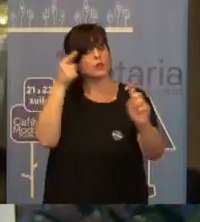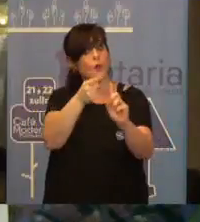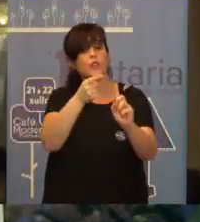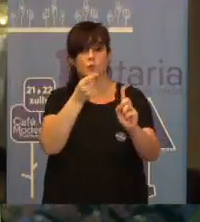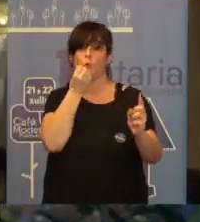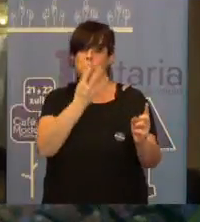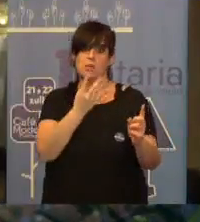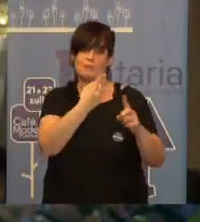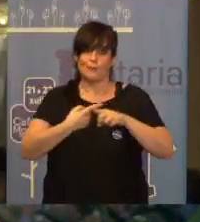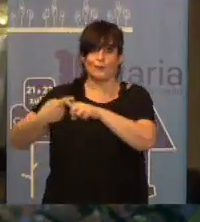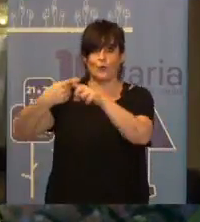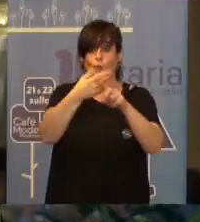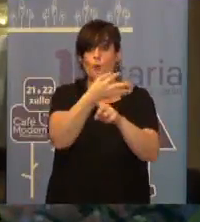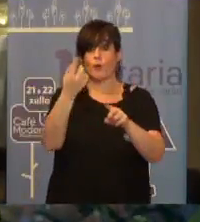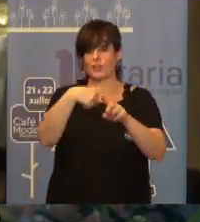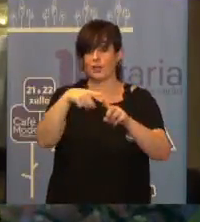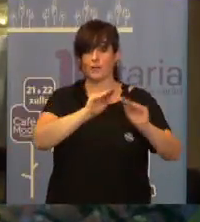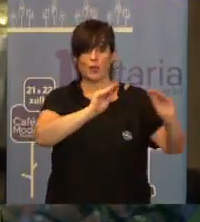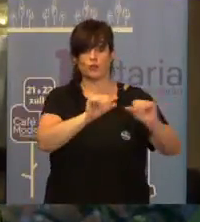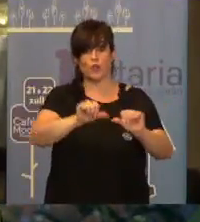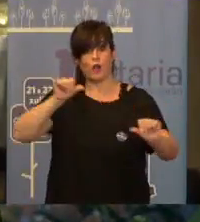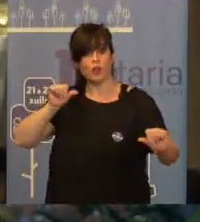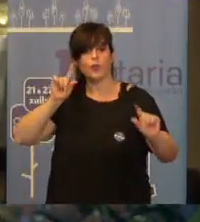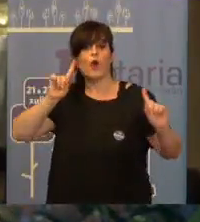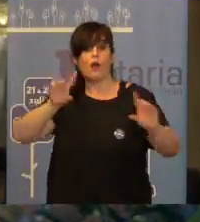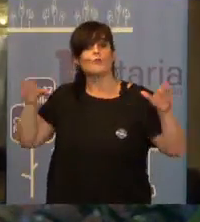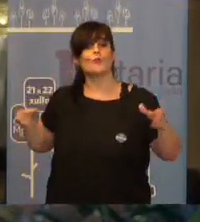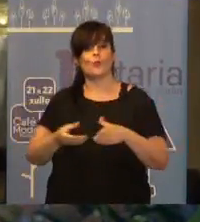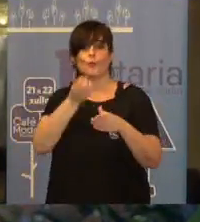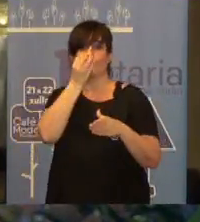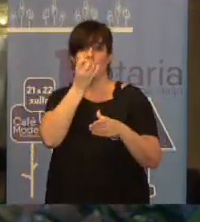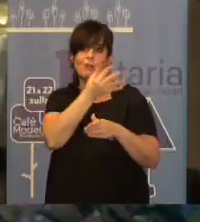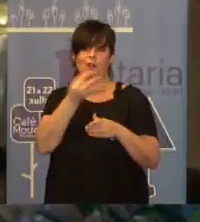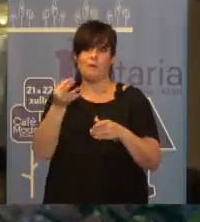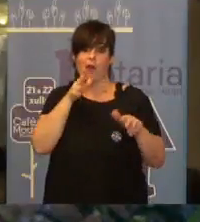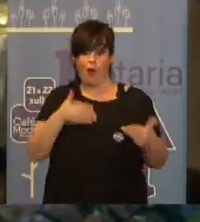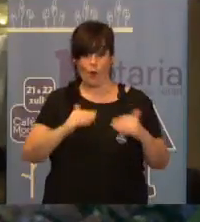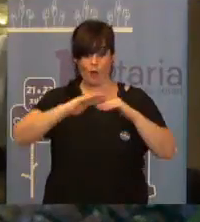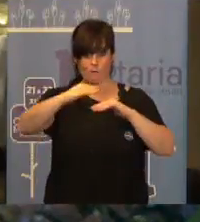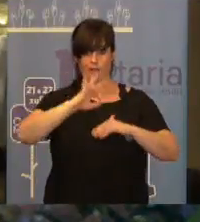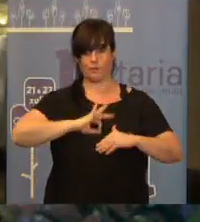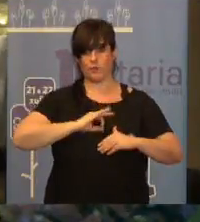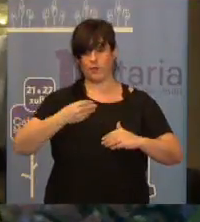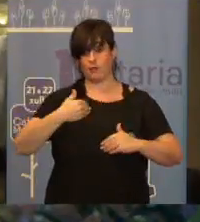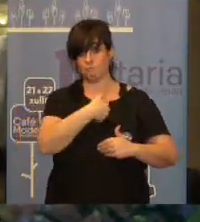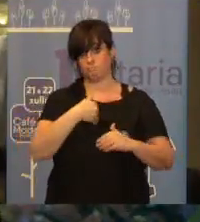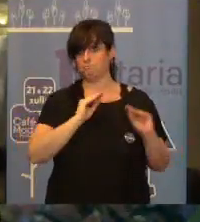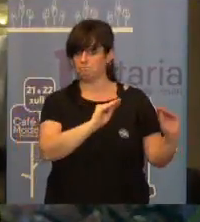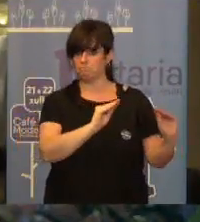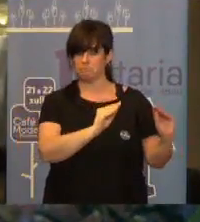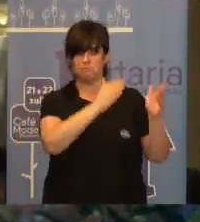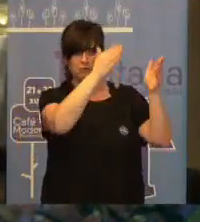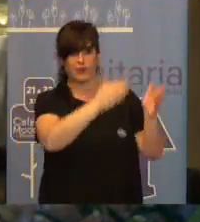súa antiga actividade no espazo ecosocialista e o seu traballo na Marea de Pontevedra fan de Xoán unha